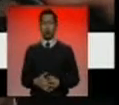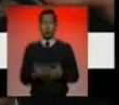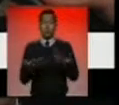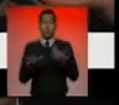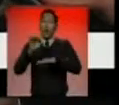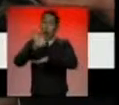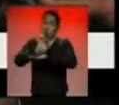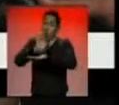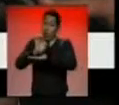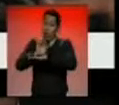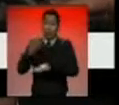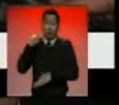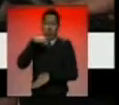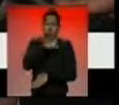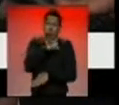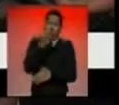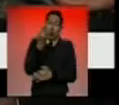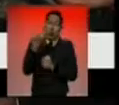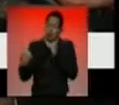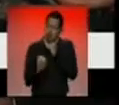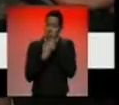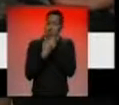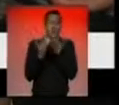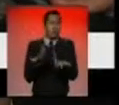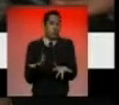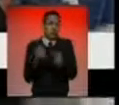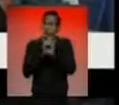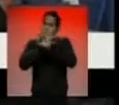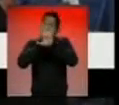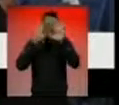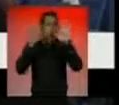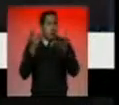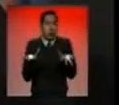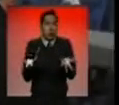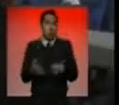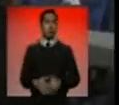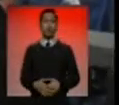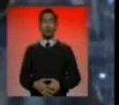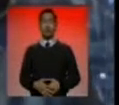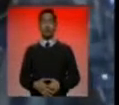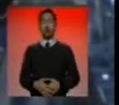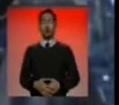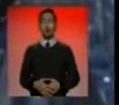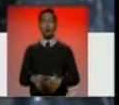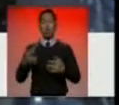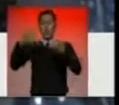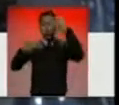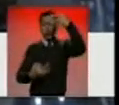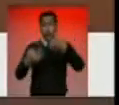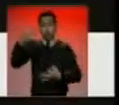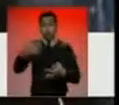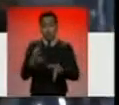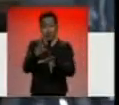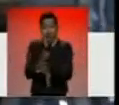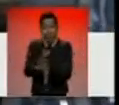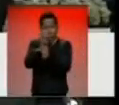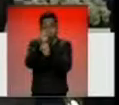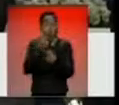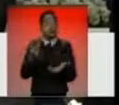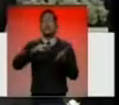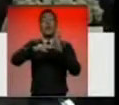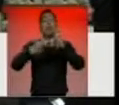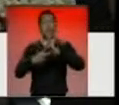darlos. Y las reglas claras del juego, y eso es todo. Sobre la seguridad jurídica, Moreno explicó que al contar con